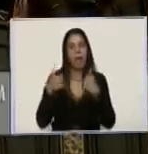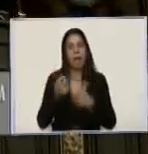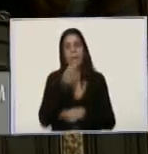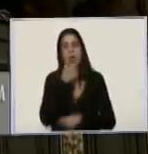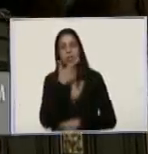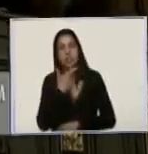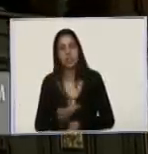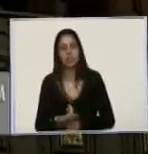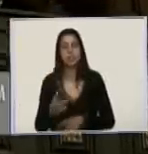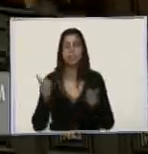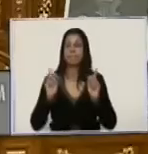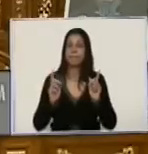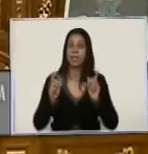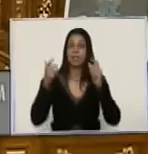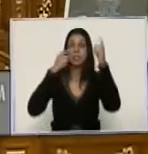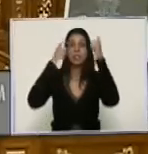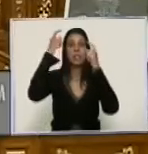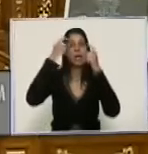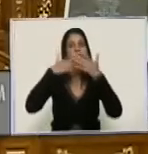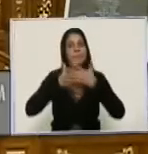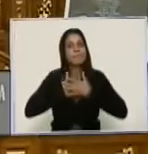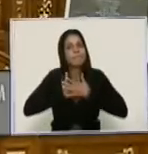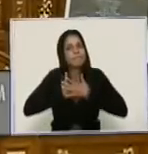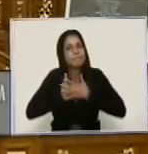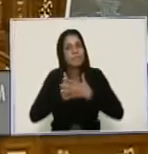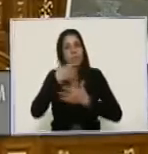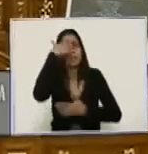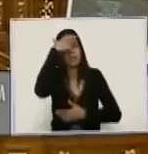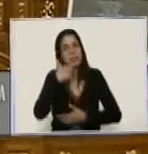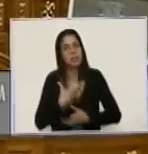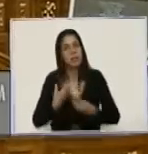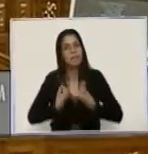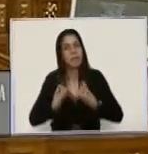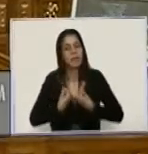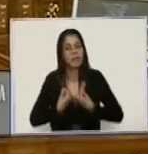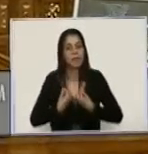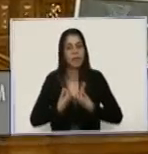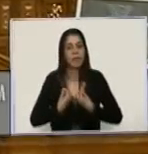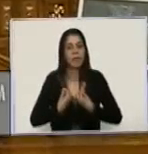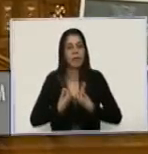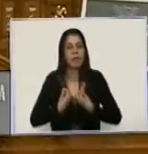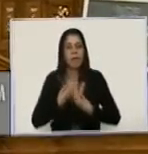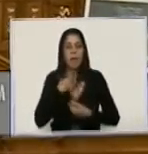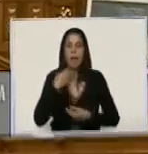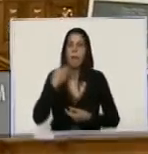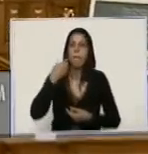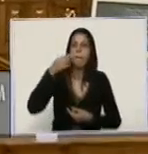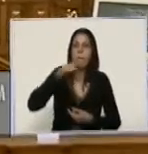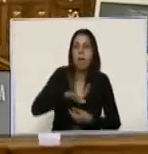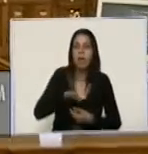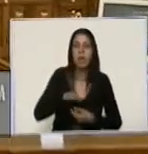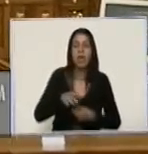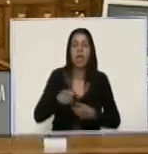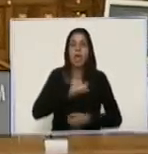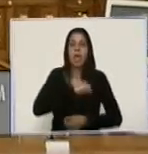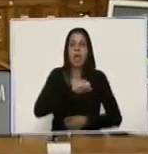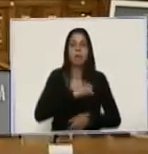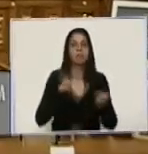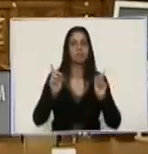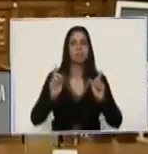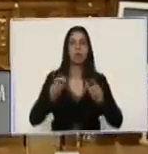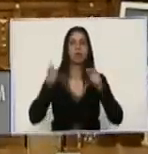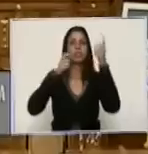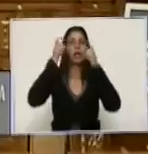el presidente Chávez, que dio su vida. Y delante de la muerte no tembló. Mire, tenemos que ser, como dice Diosdado, como el presidente